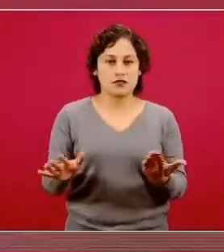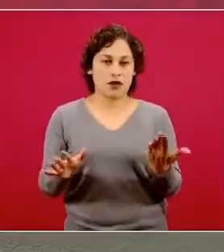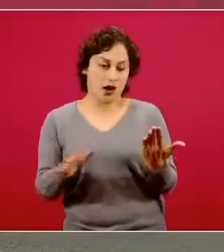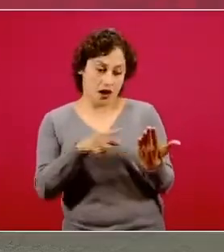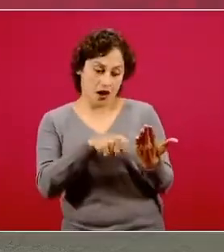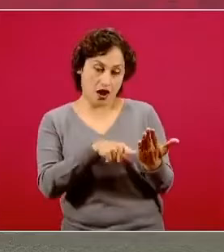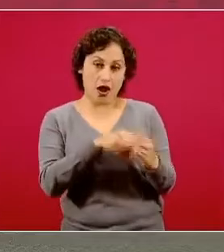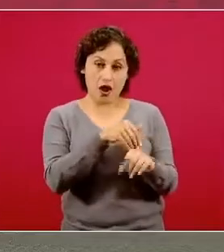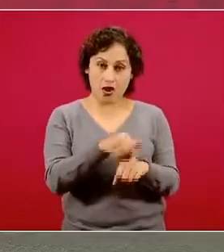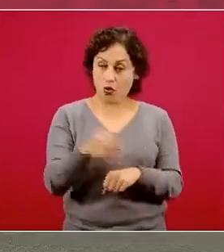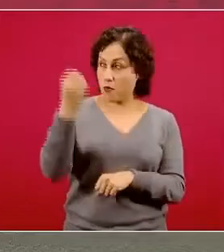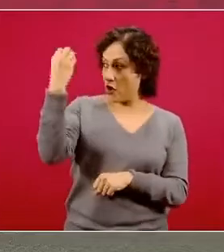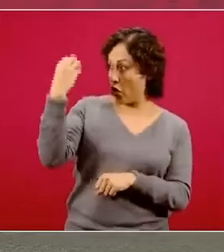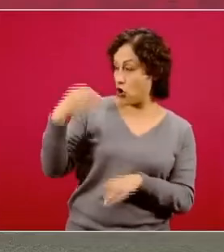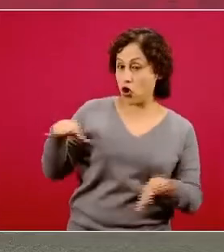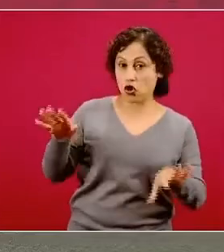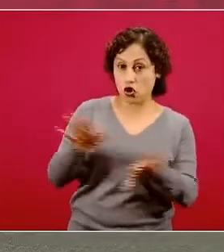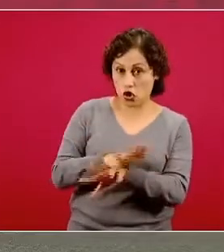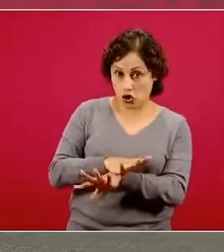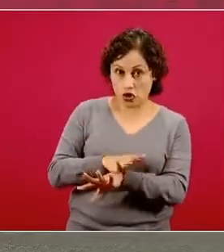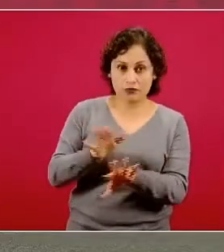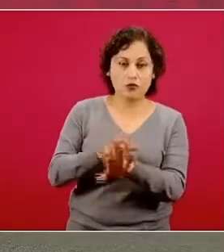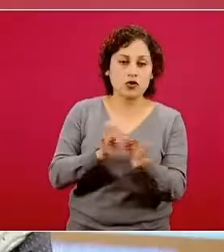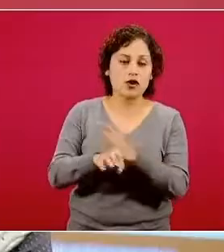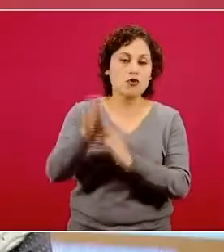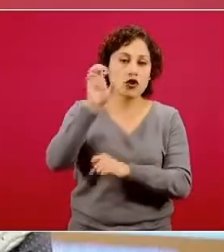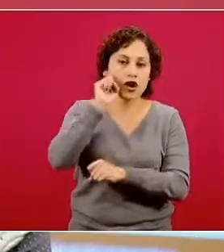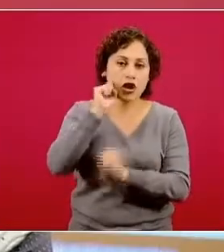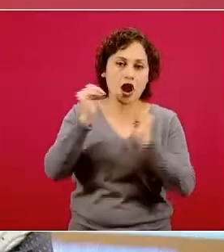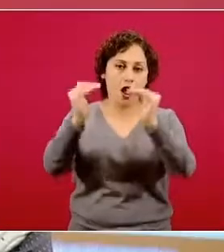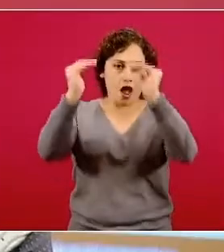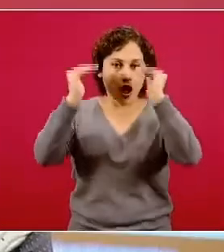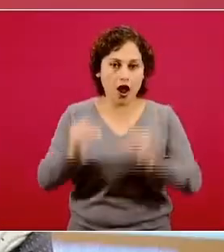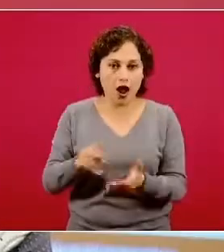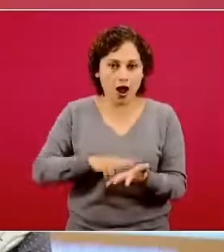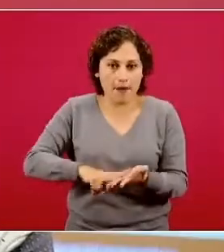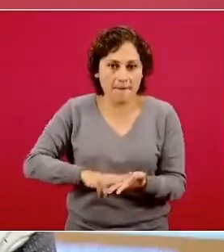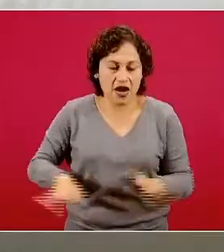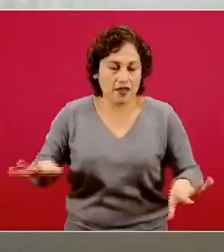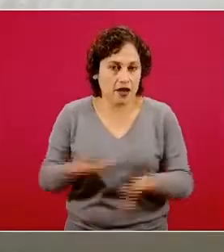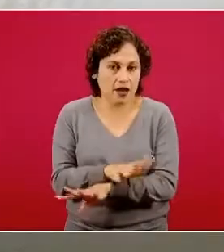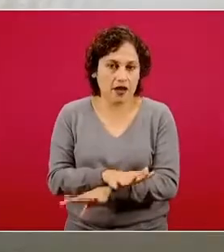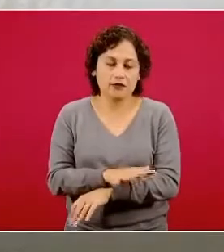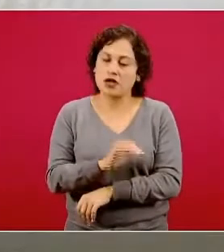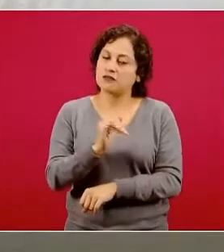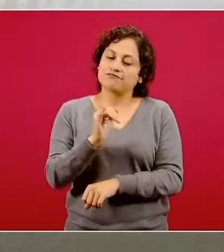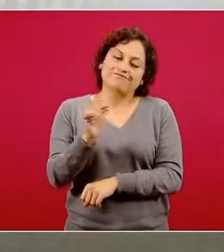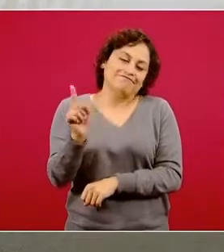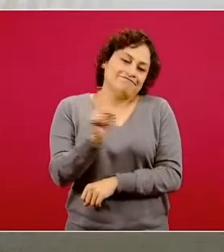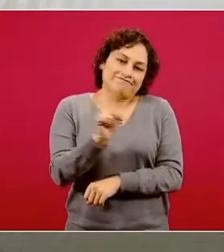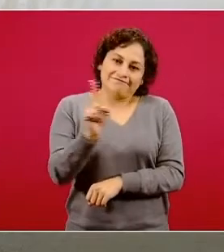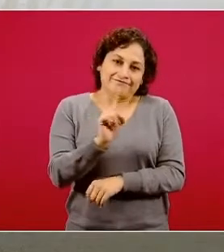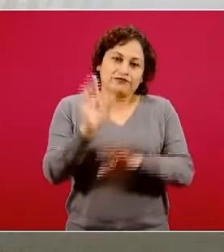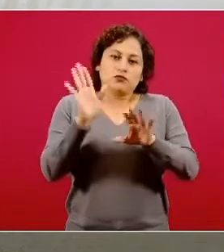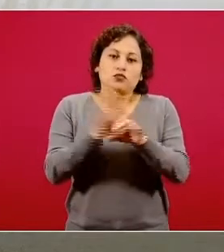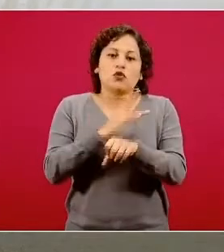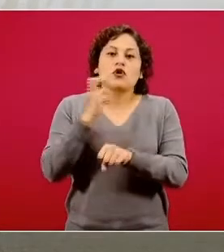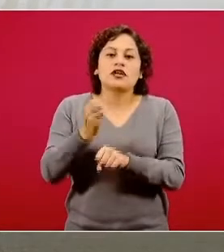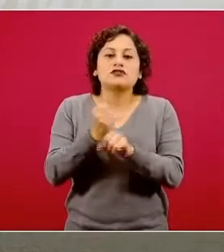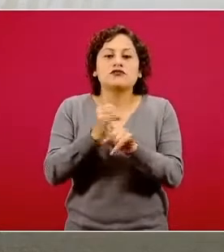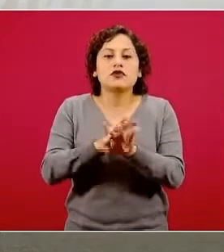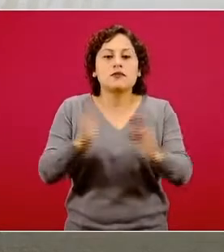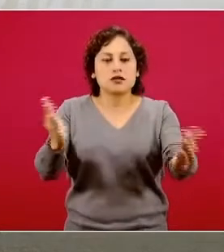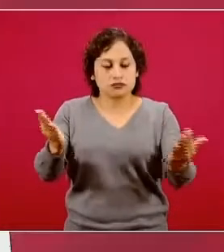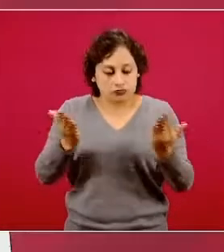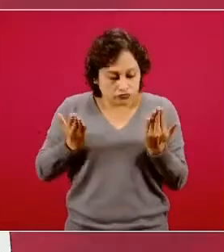hacemos también semana con semana, y por eso se va viendo poco a poco el descenso en los puntos y en las curvas.